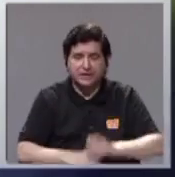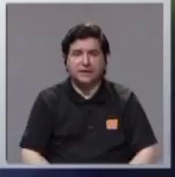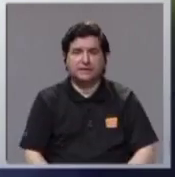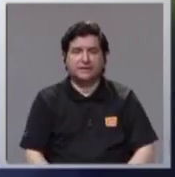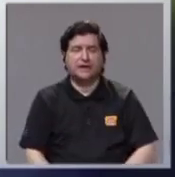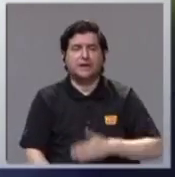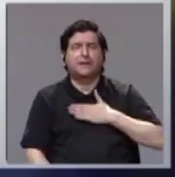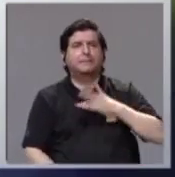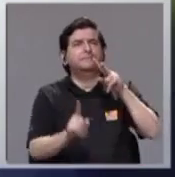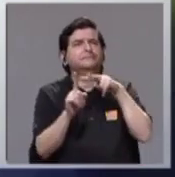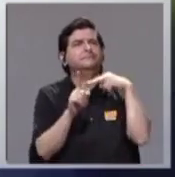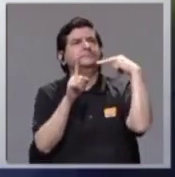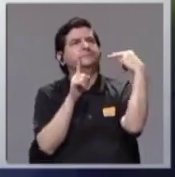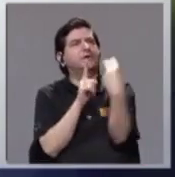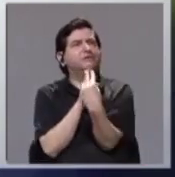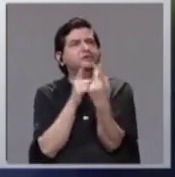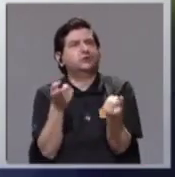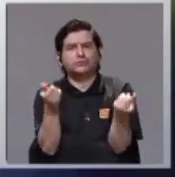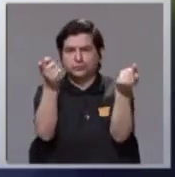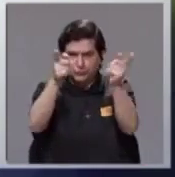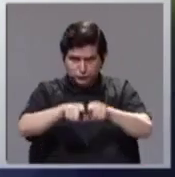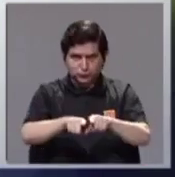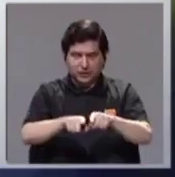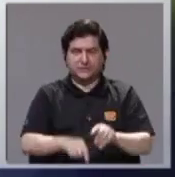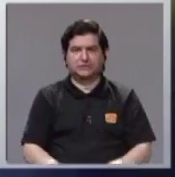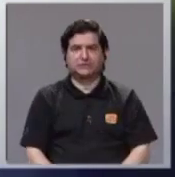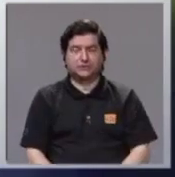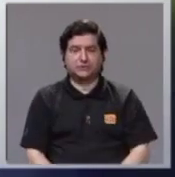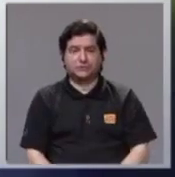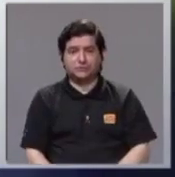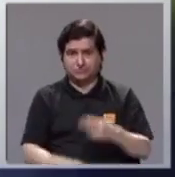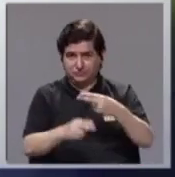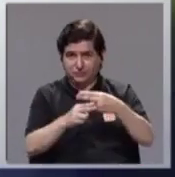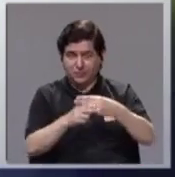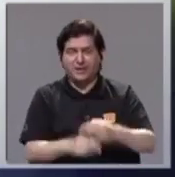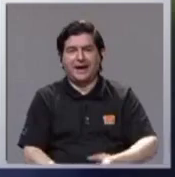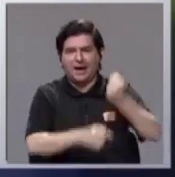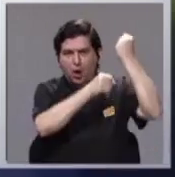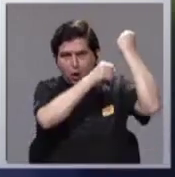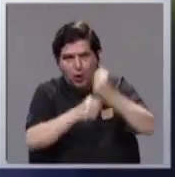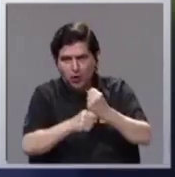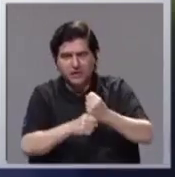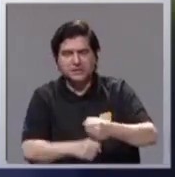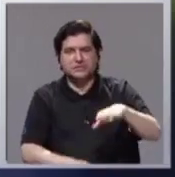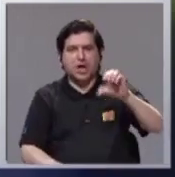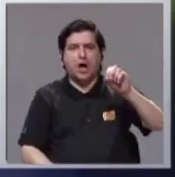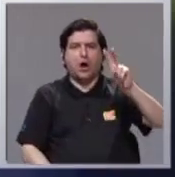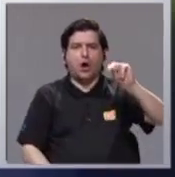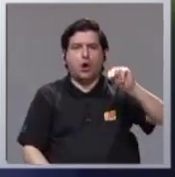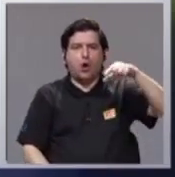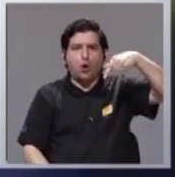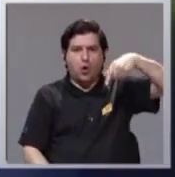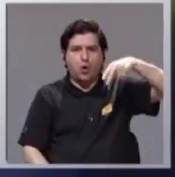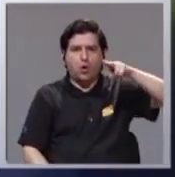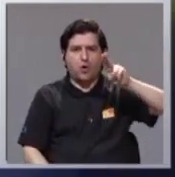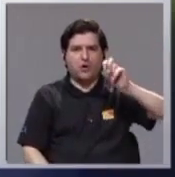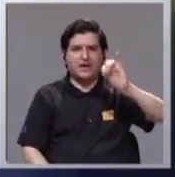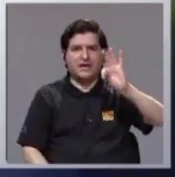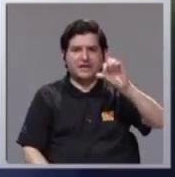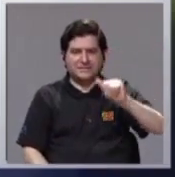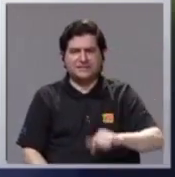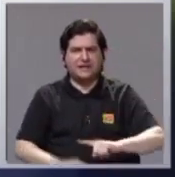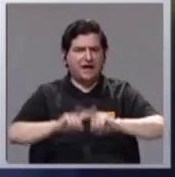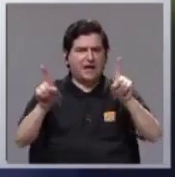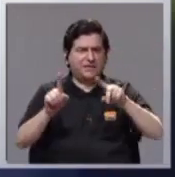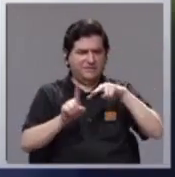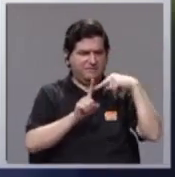estaba explicando que mi visión de lo que ocurrió, que llamamos conquista, Esa visión es un